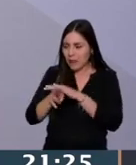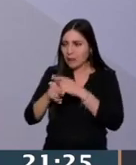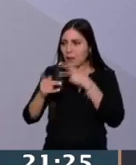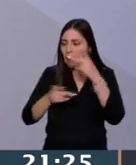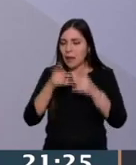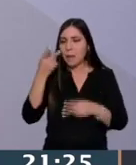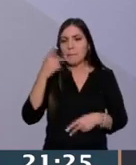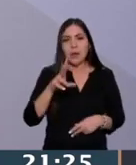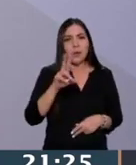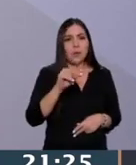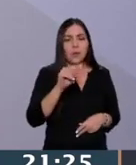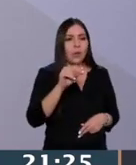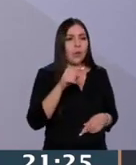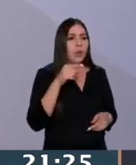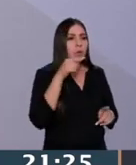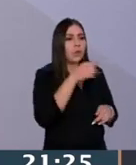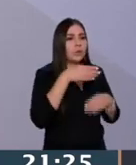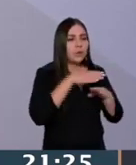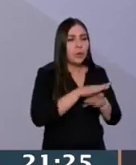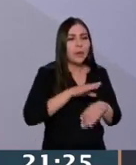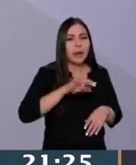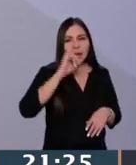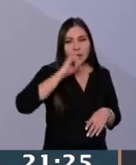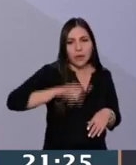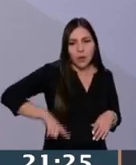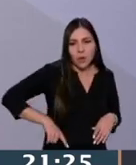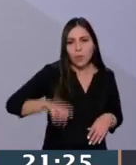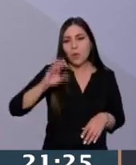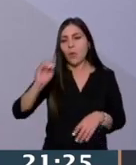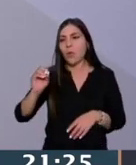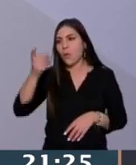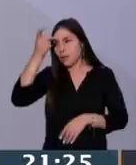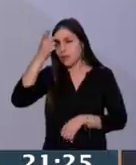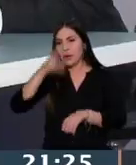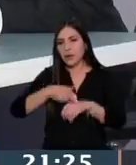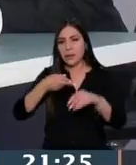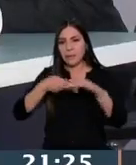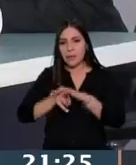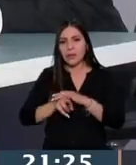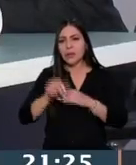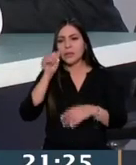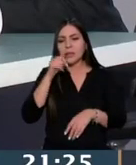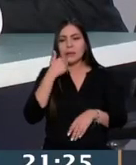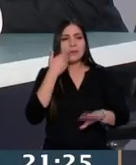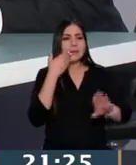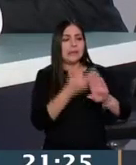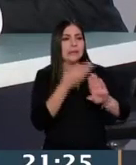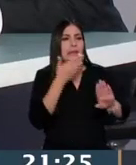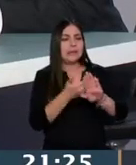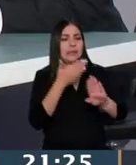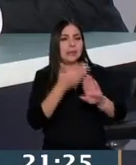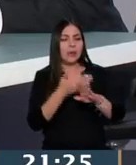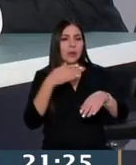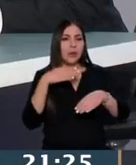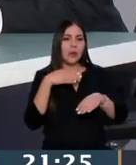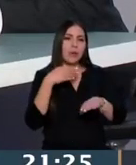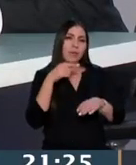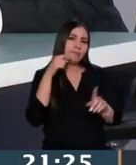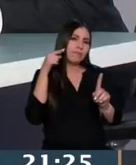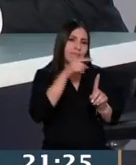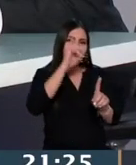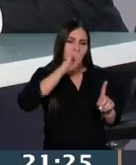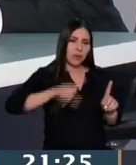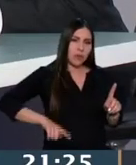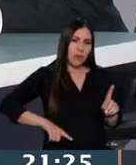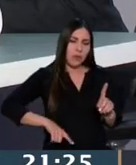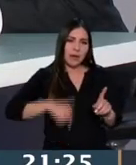lo que nos dice la jefa, hay una causa de ataque y ese ataque es personal y se trata de desacreditar. Y lo decía la